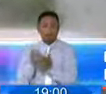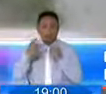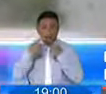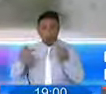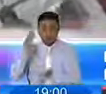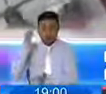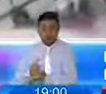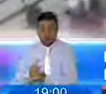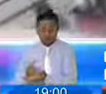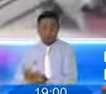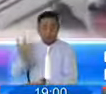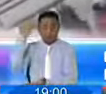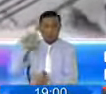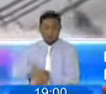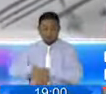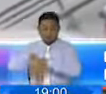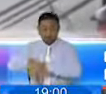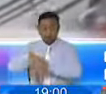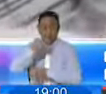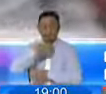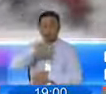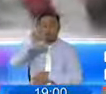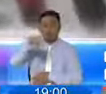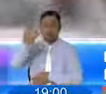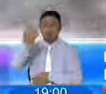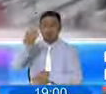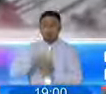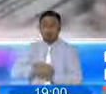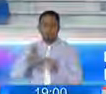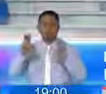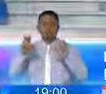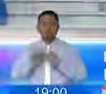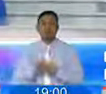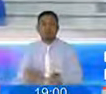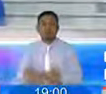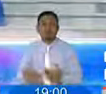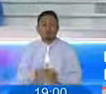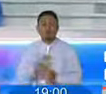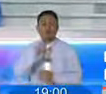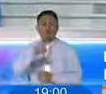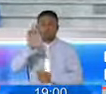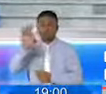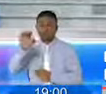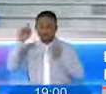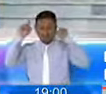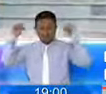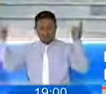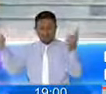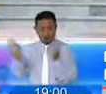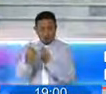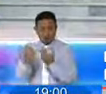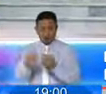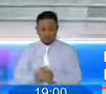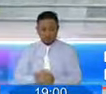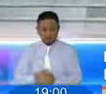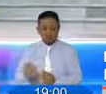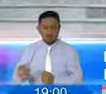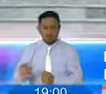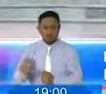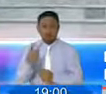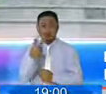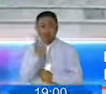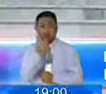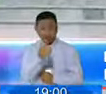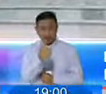público durante el levantamiento indígena de agosto del 2015, en el caso conocido como los 29 de Zaraguro, fueron declarados